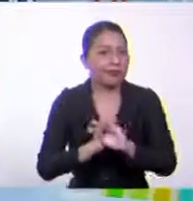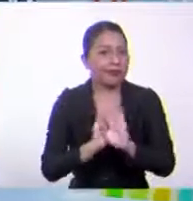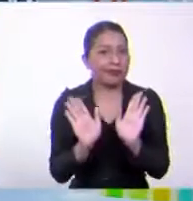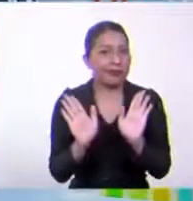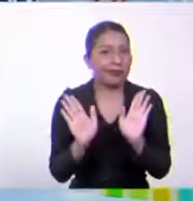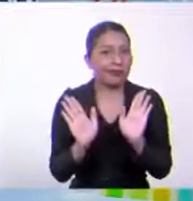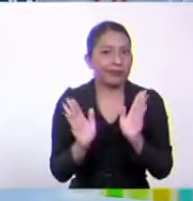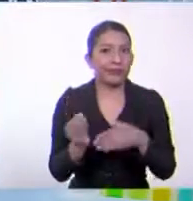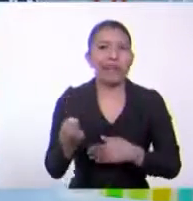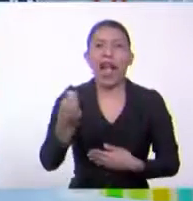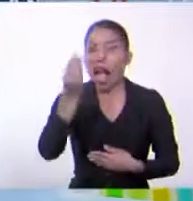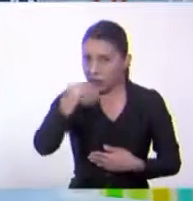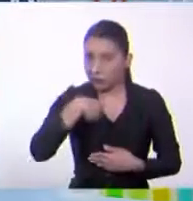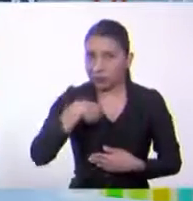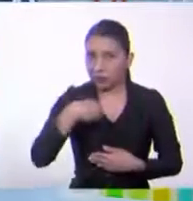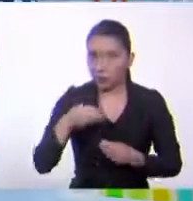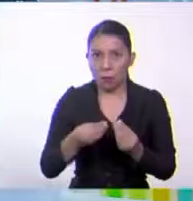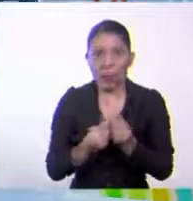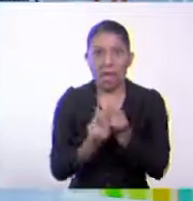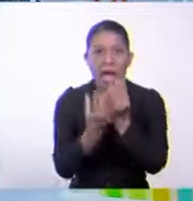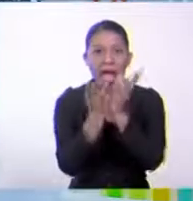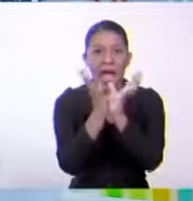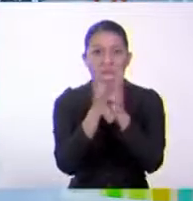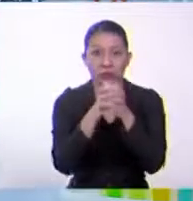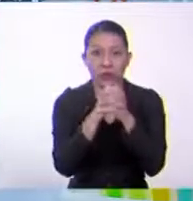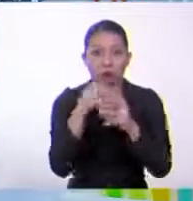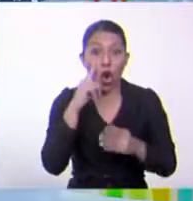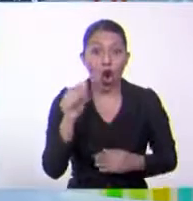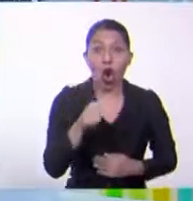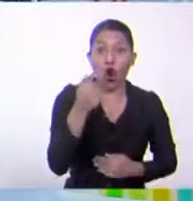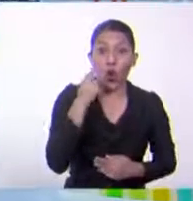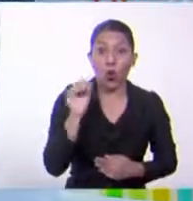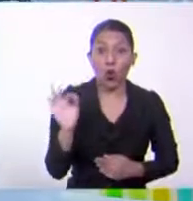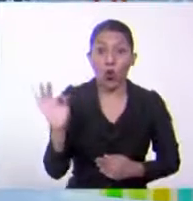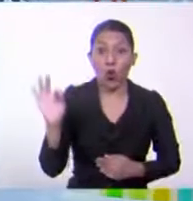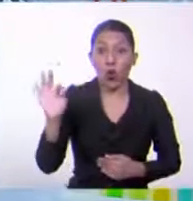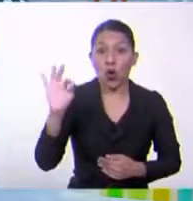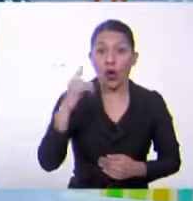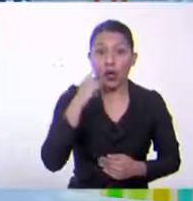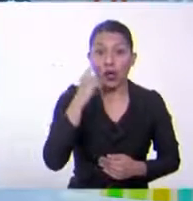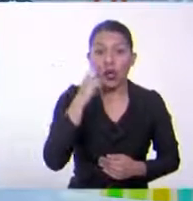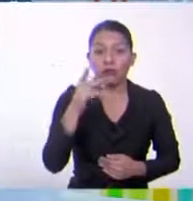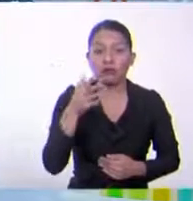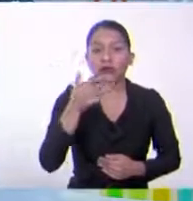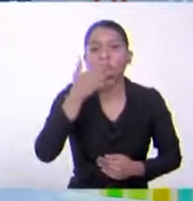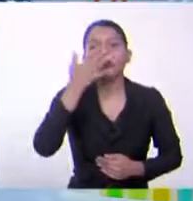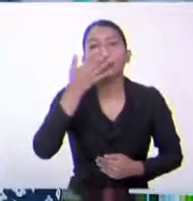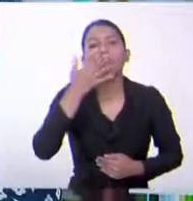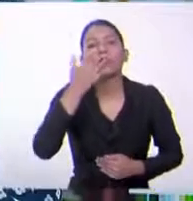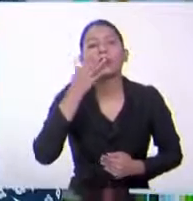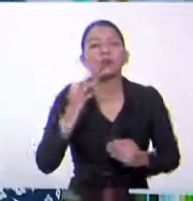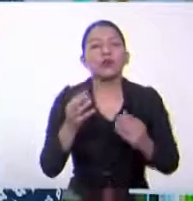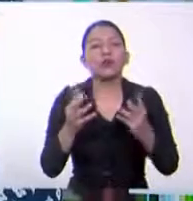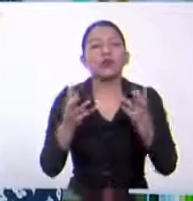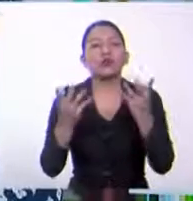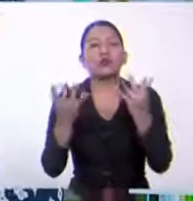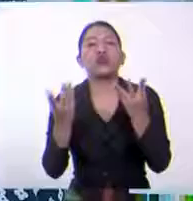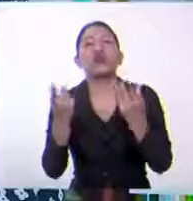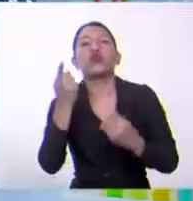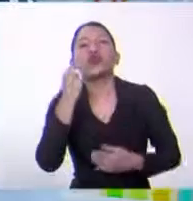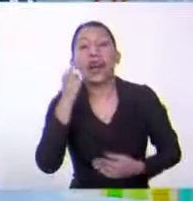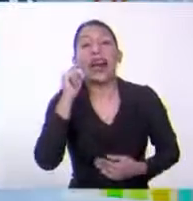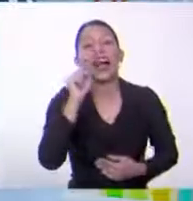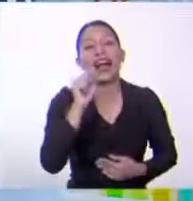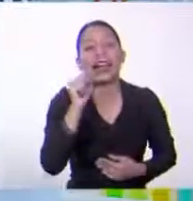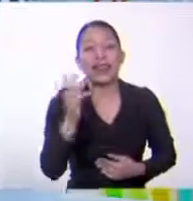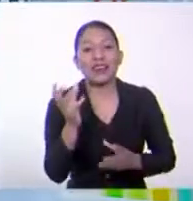Venus atrapamosca. Pero ahí viene otro insecto. Vamos a ver a dónde se cae. ¡Ay, no!